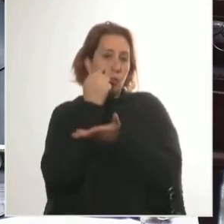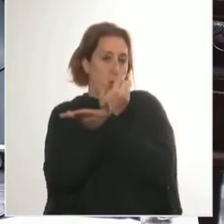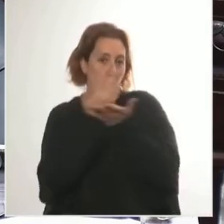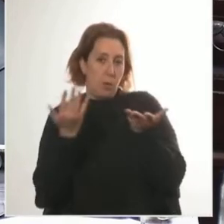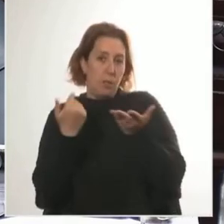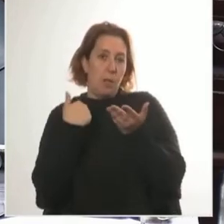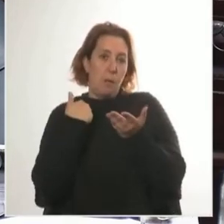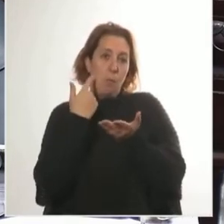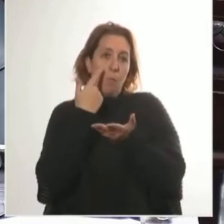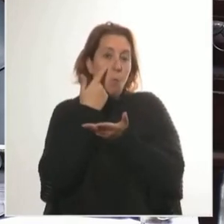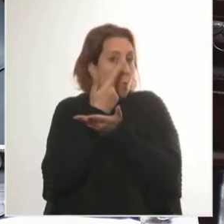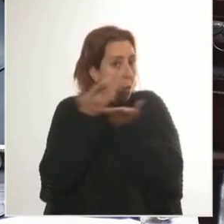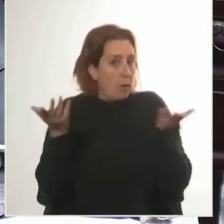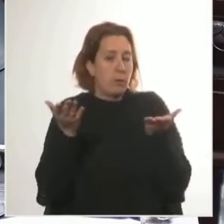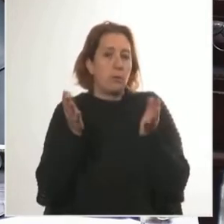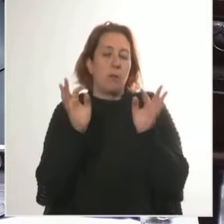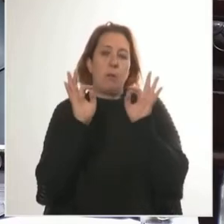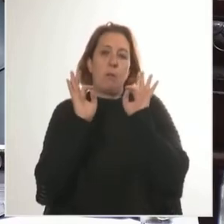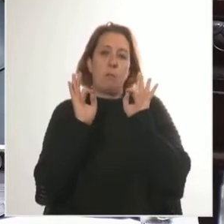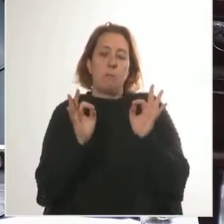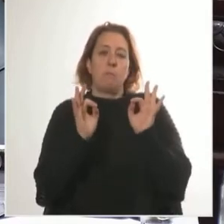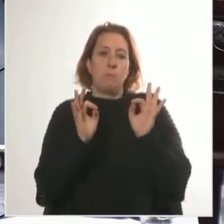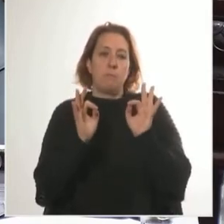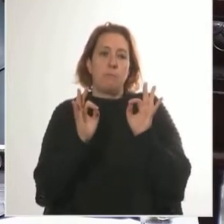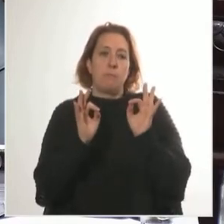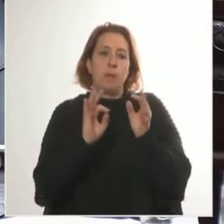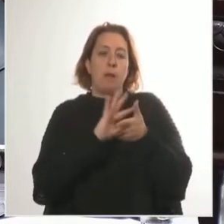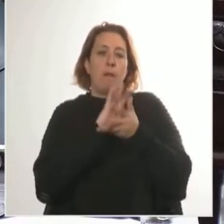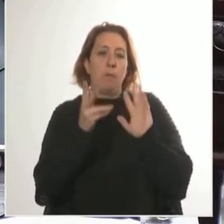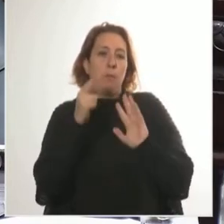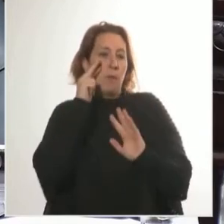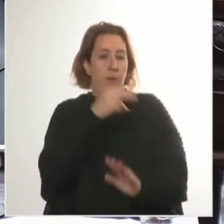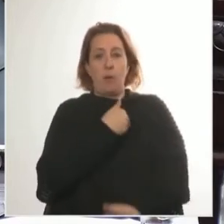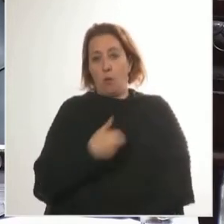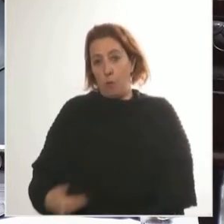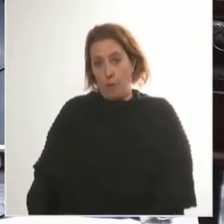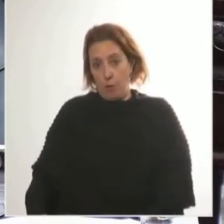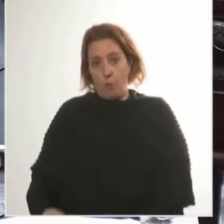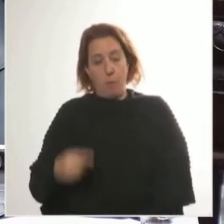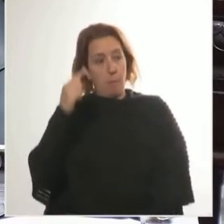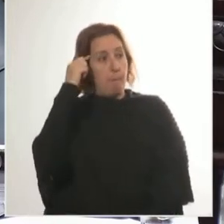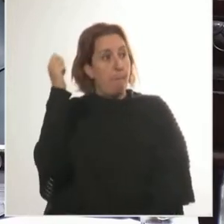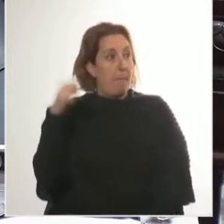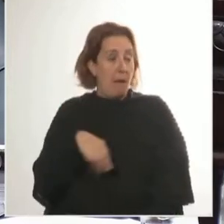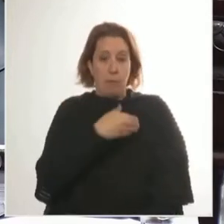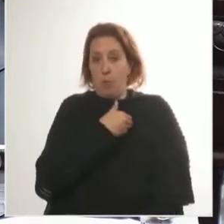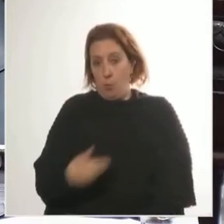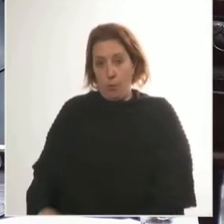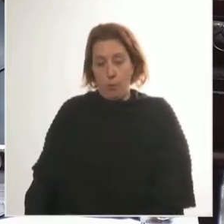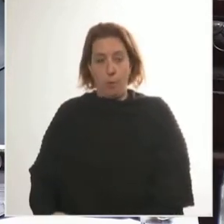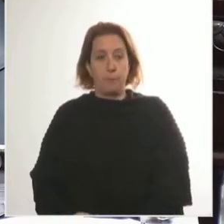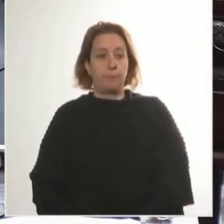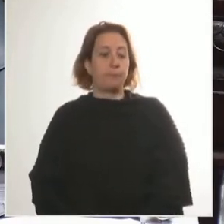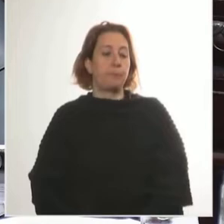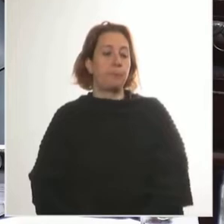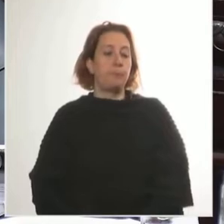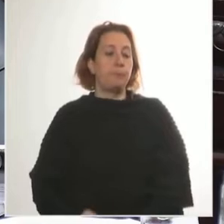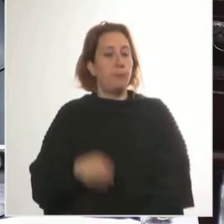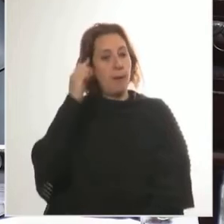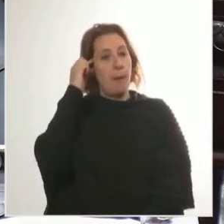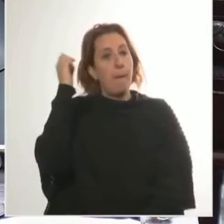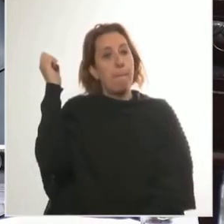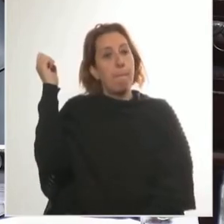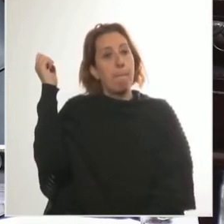reflejo, fiel reflejo, de la visión del gobierno, del plan de este gobierno. Un plan que